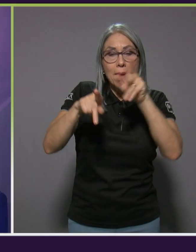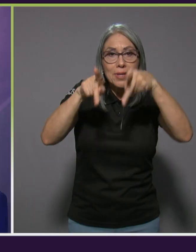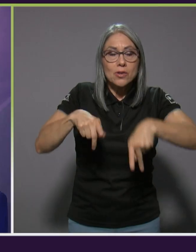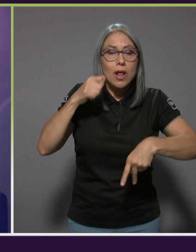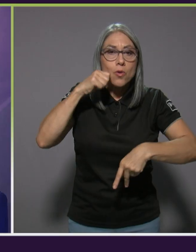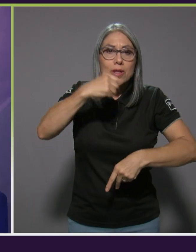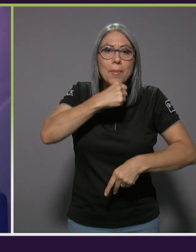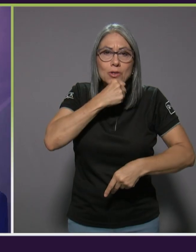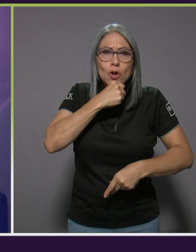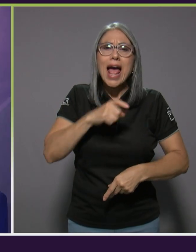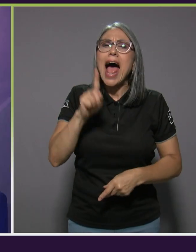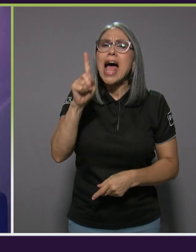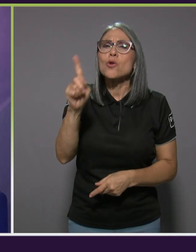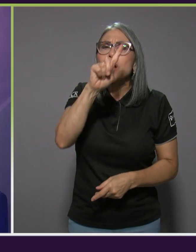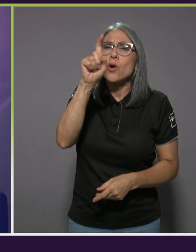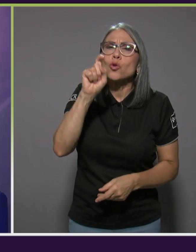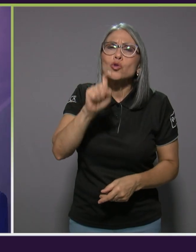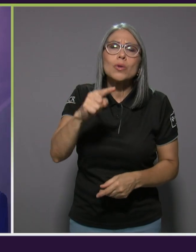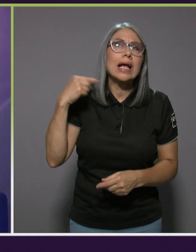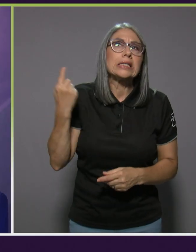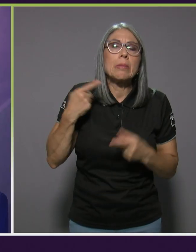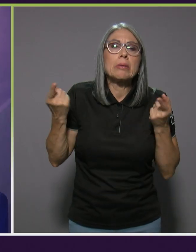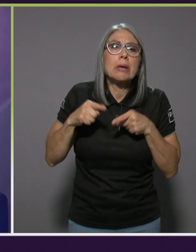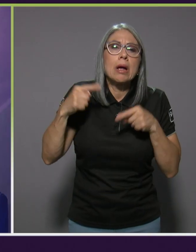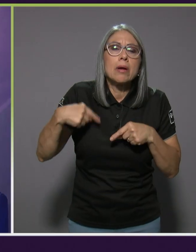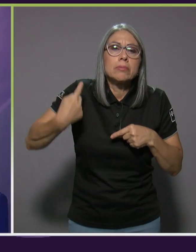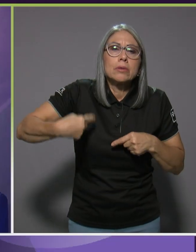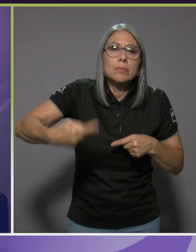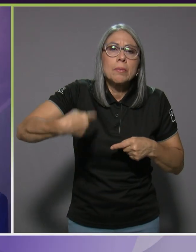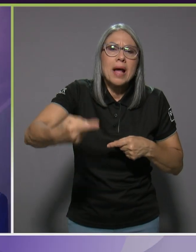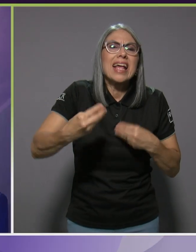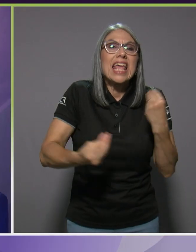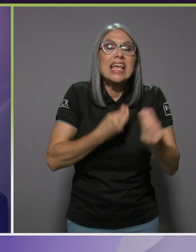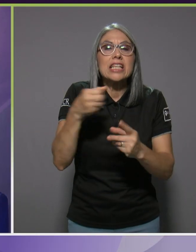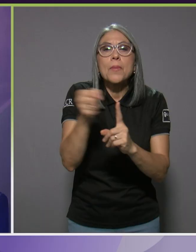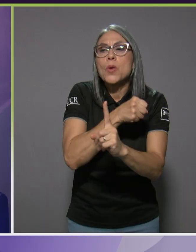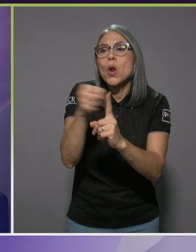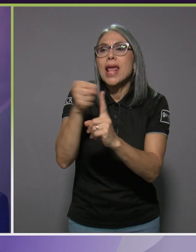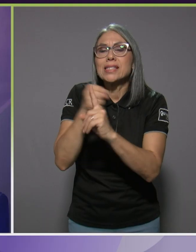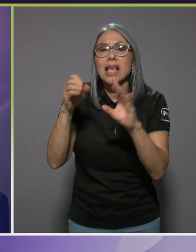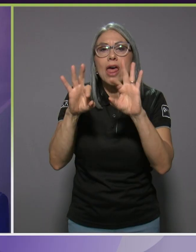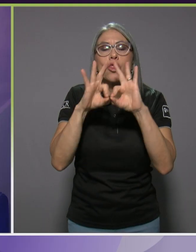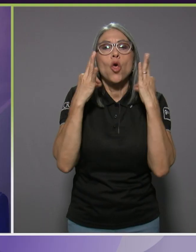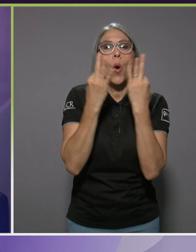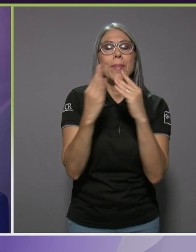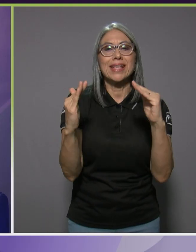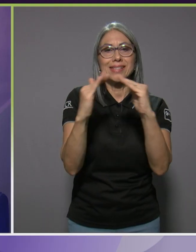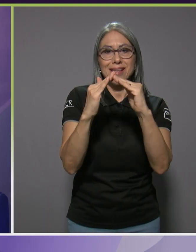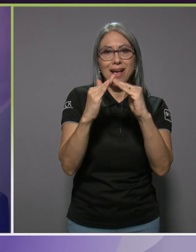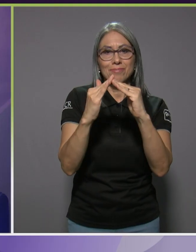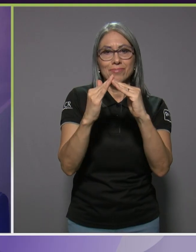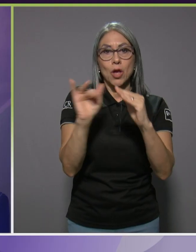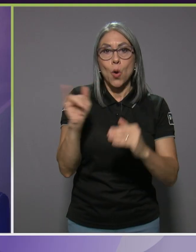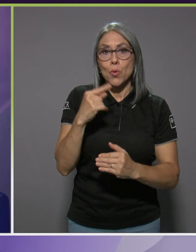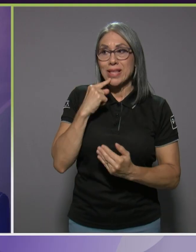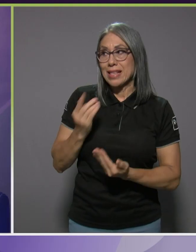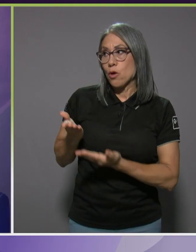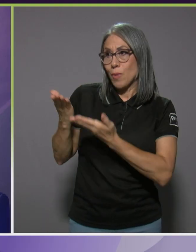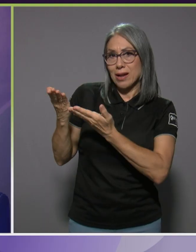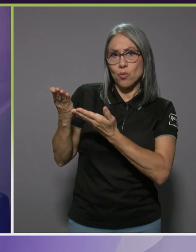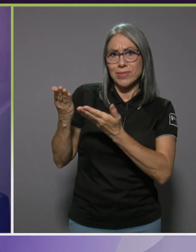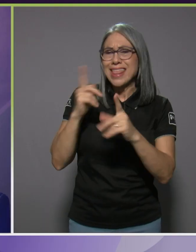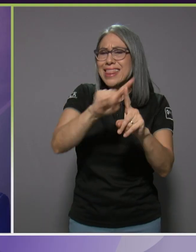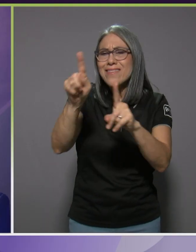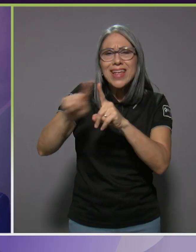consultas más frecuentes que se dan es violencia doméstica. Y violencia doméstica, siguiendo con la línea que indicaba don Marco, de todo